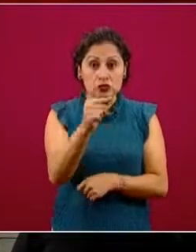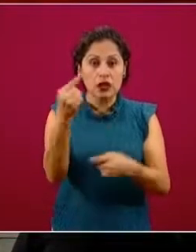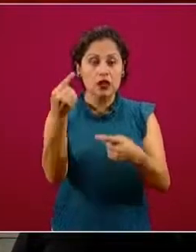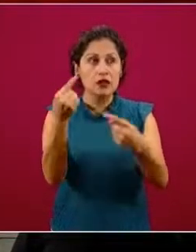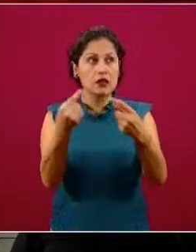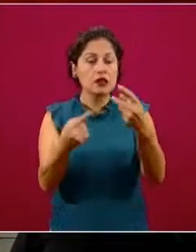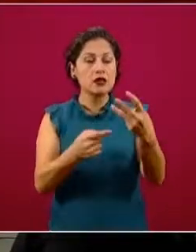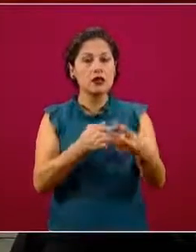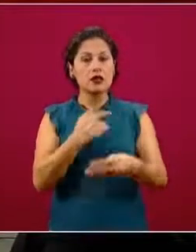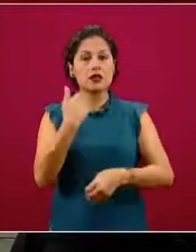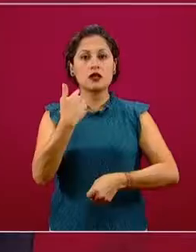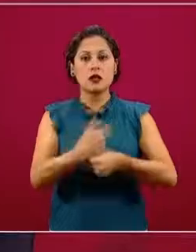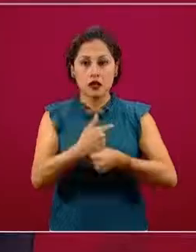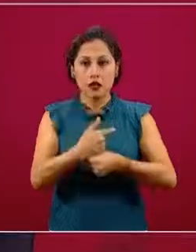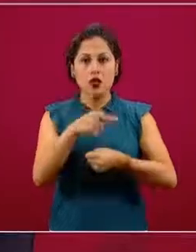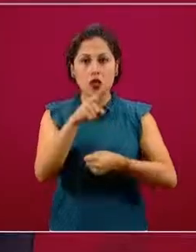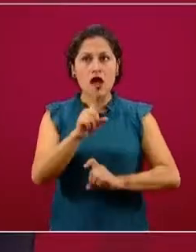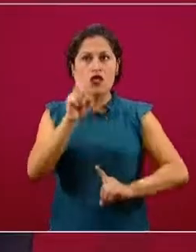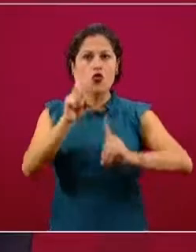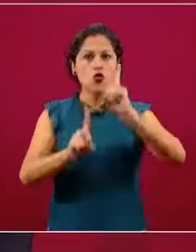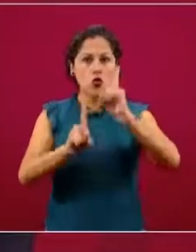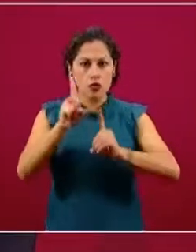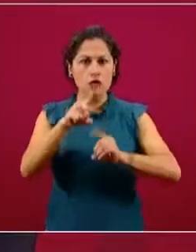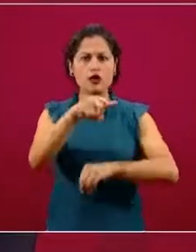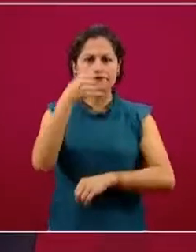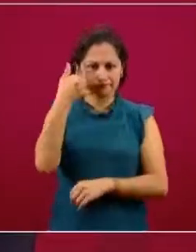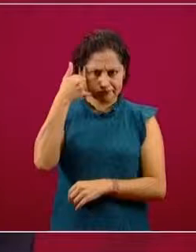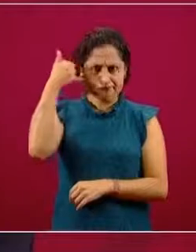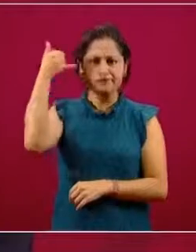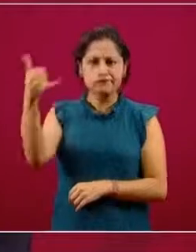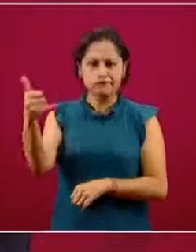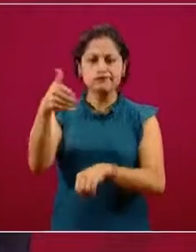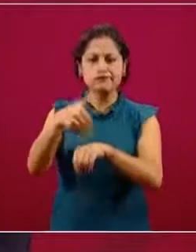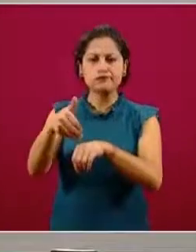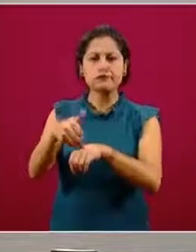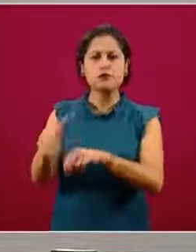en general puede hablar al